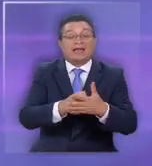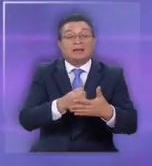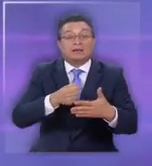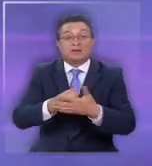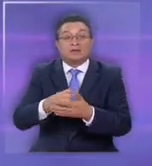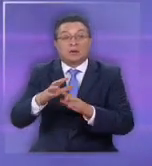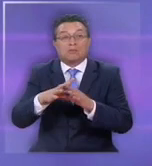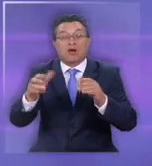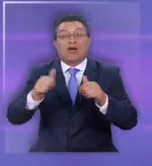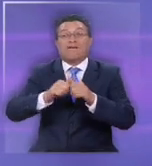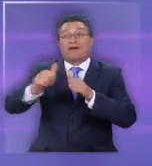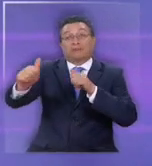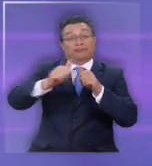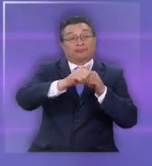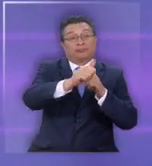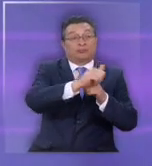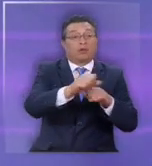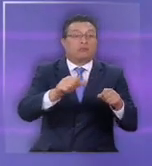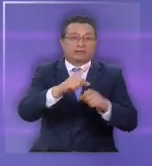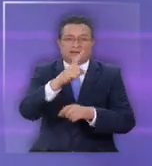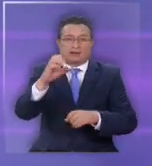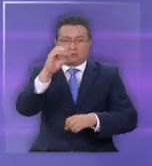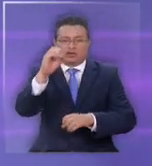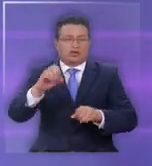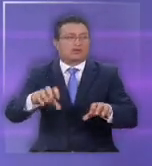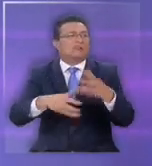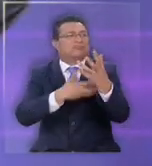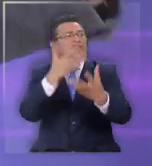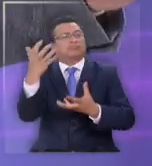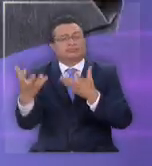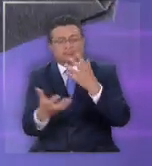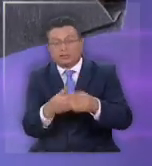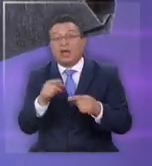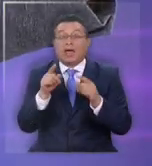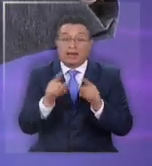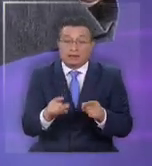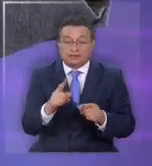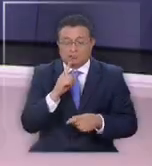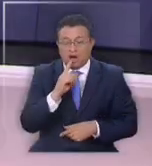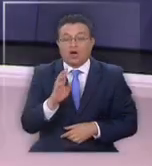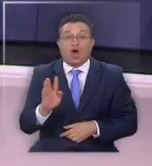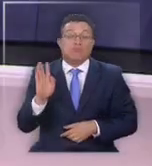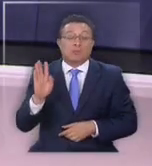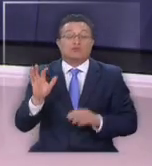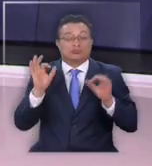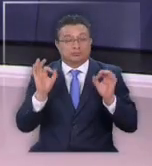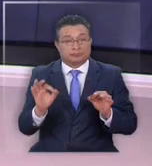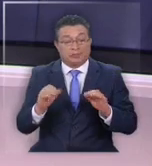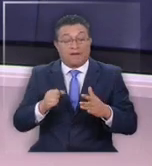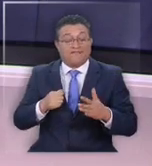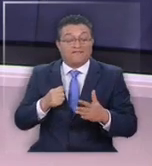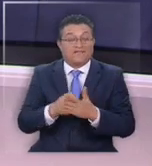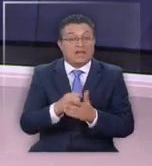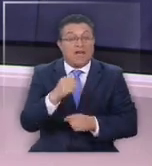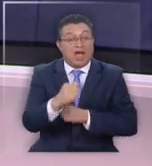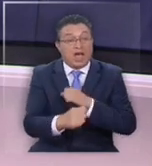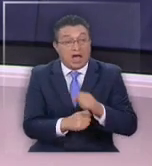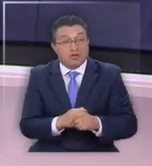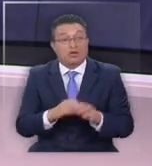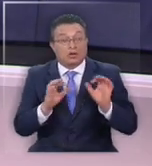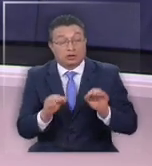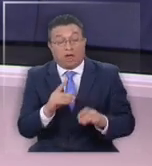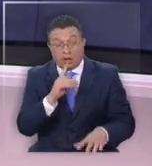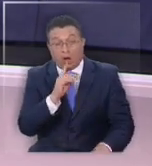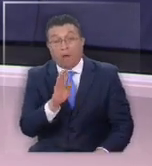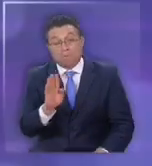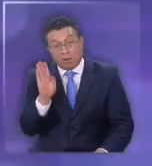algunas más en la periferia y que fueron completamente encendidas y que el compromiso es a fines de año y por lo tanto la